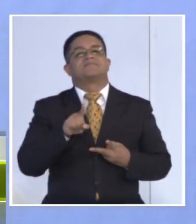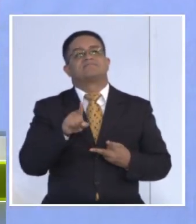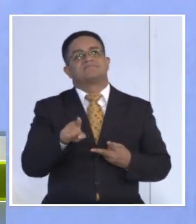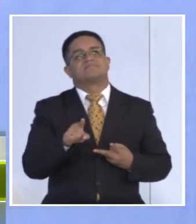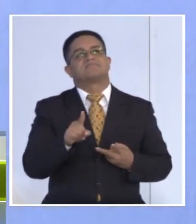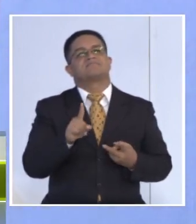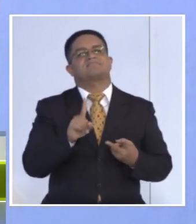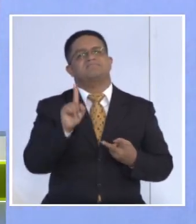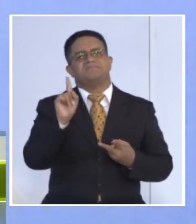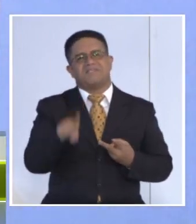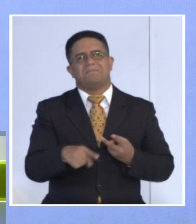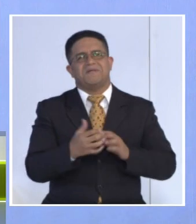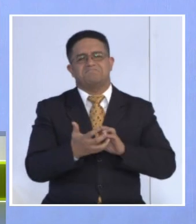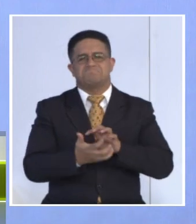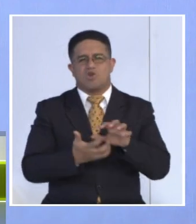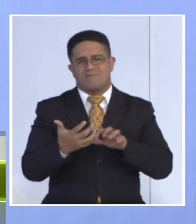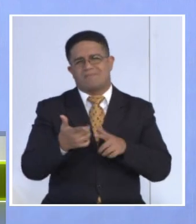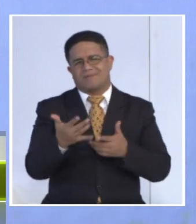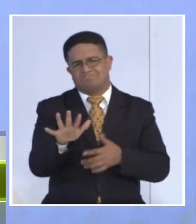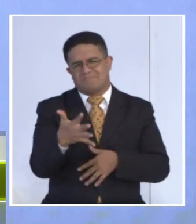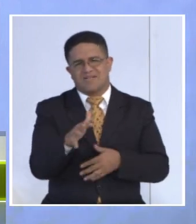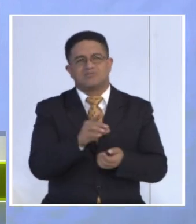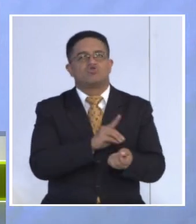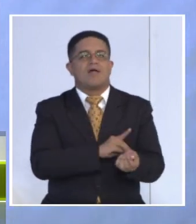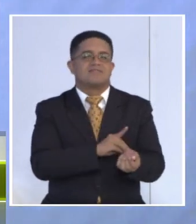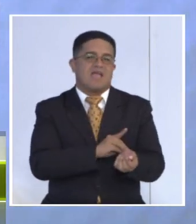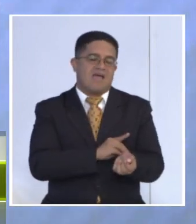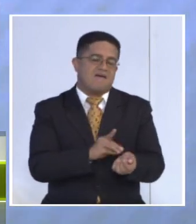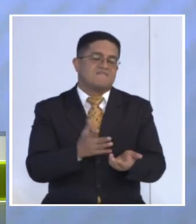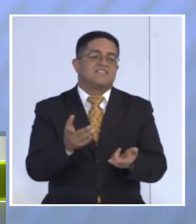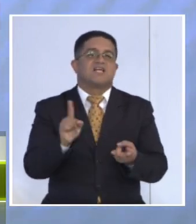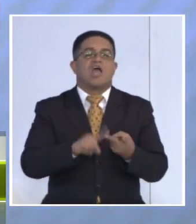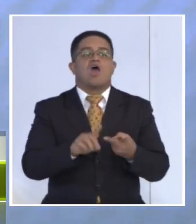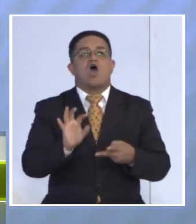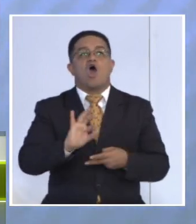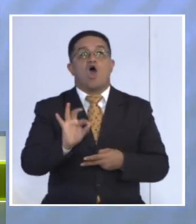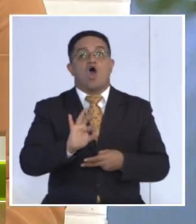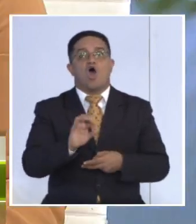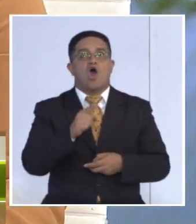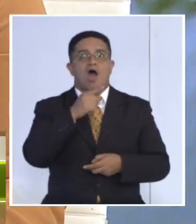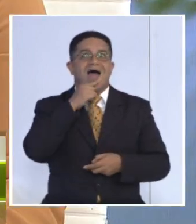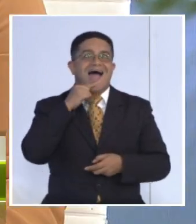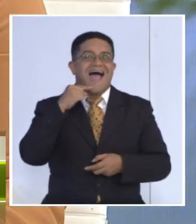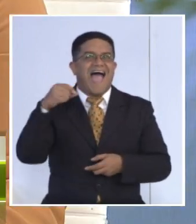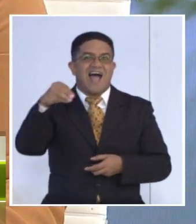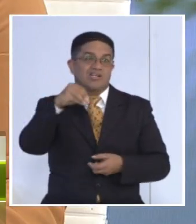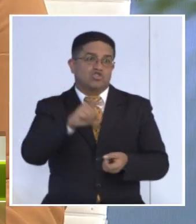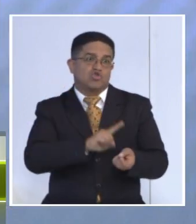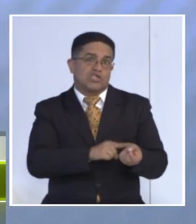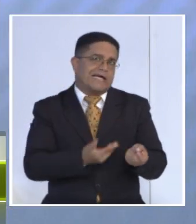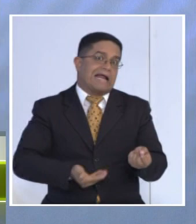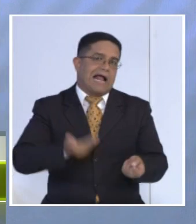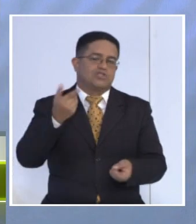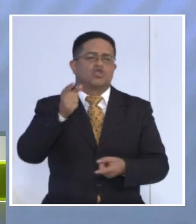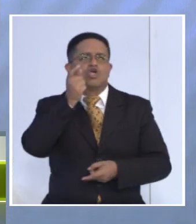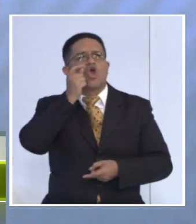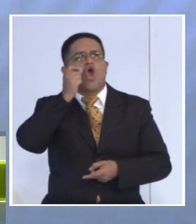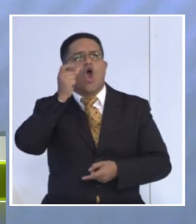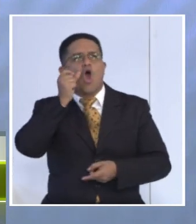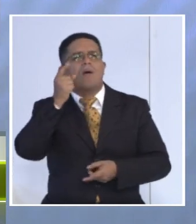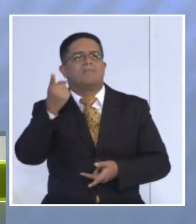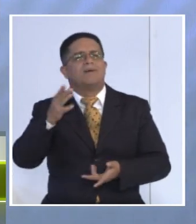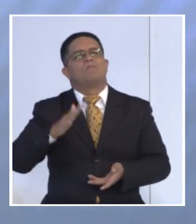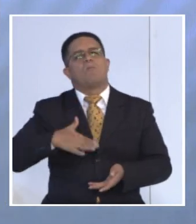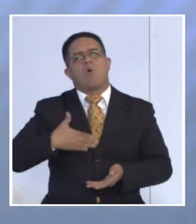del tipo diabetes o niveles altos de azúcar y en sangre, y los varones, por ejemplo, pueden cruzar con